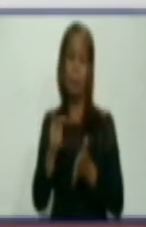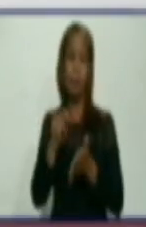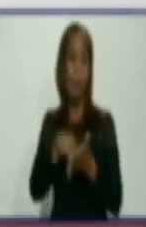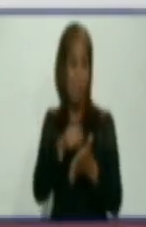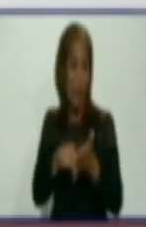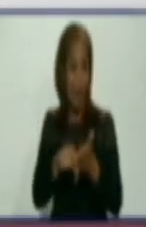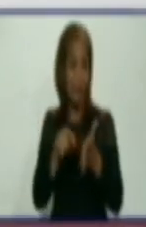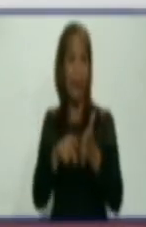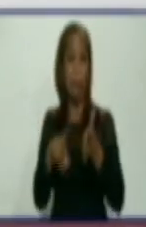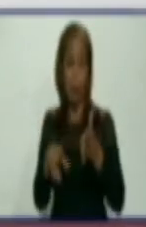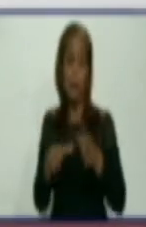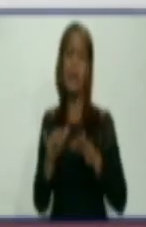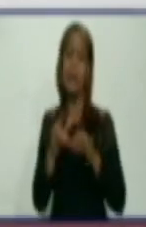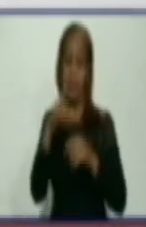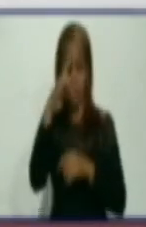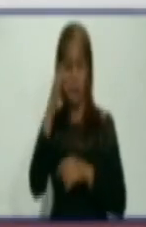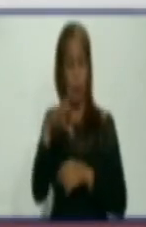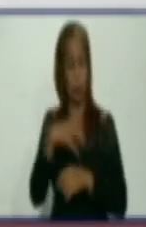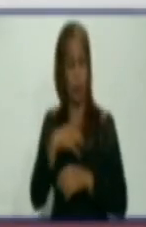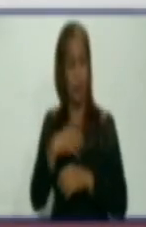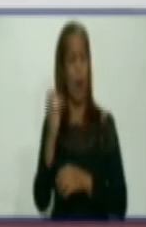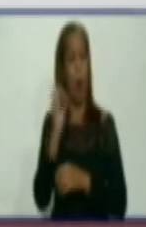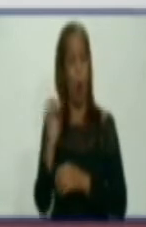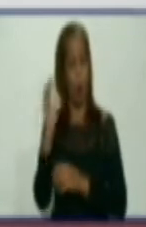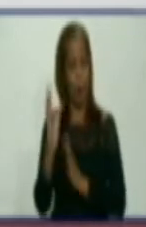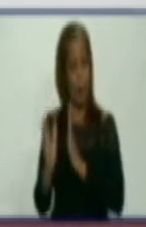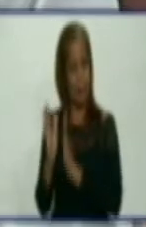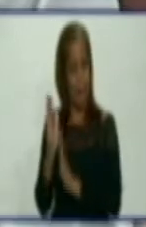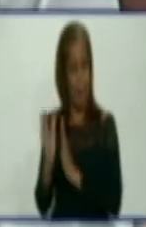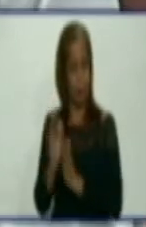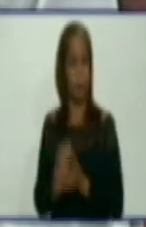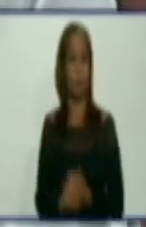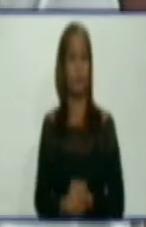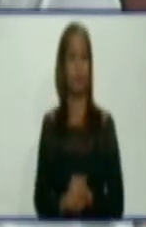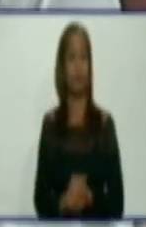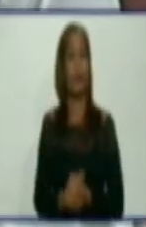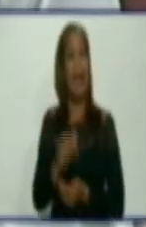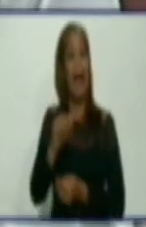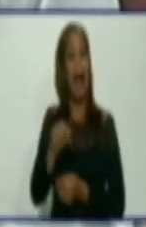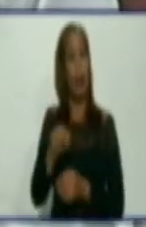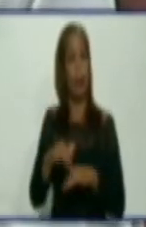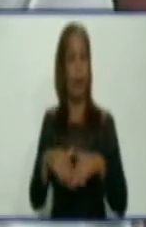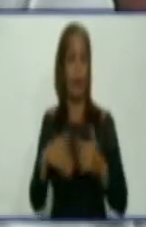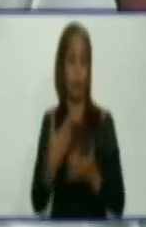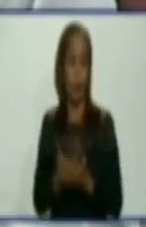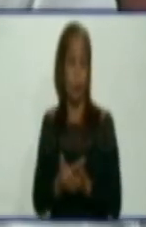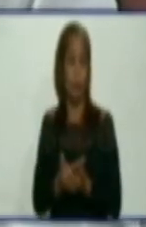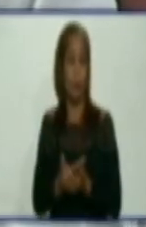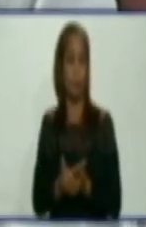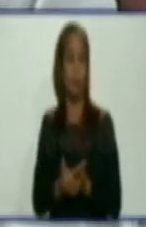hemos visitado los lugares y está organizado. Ahora, en relación con lo otro que me decía,